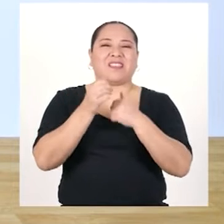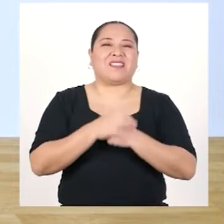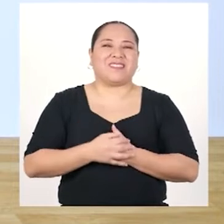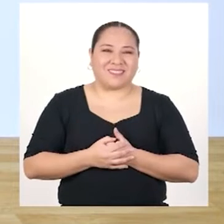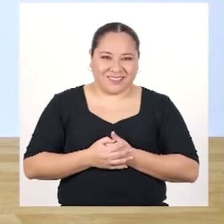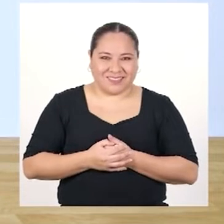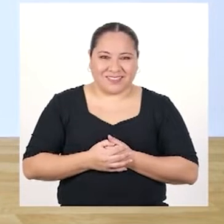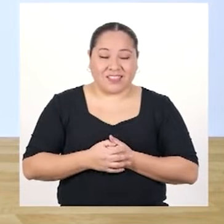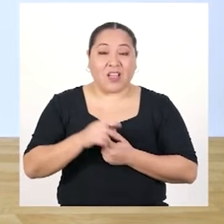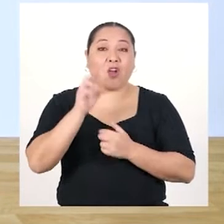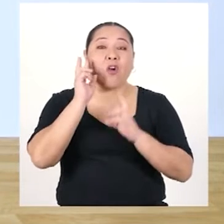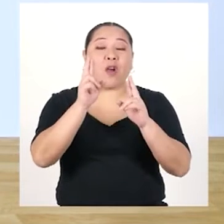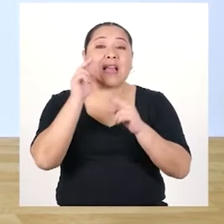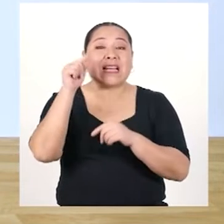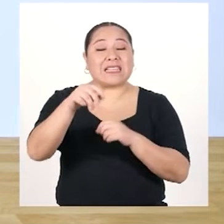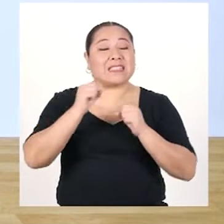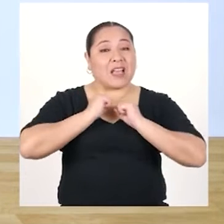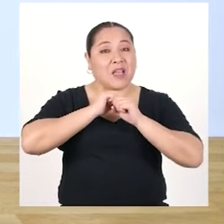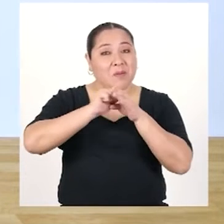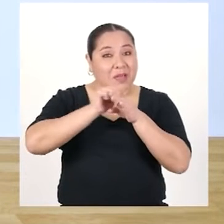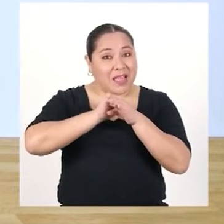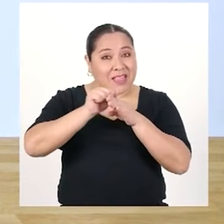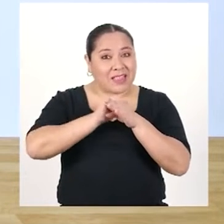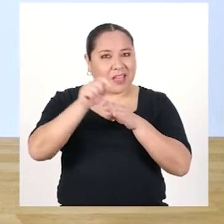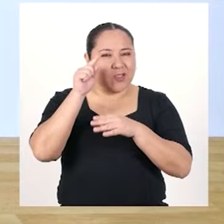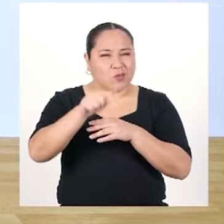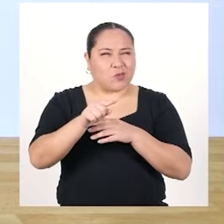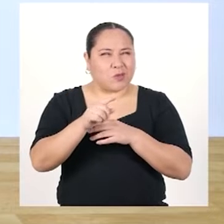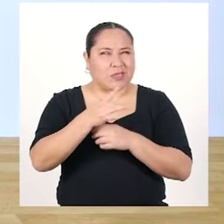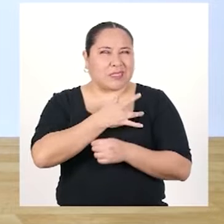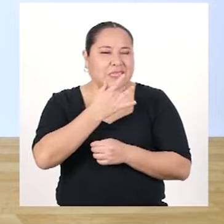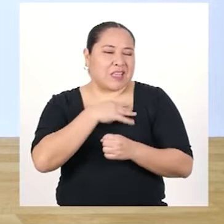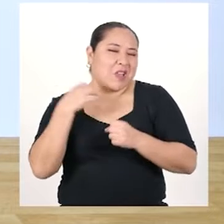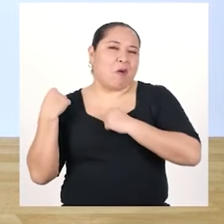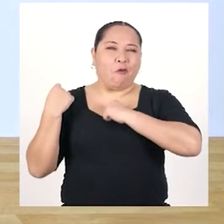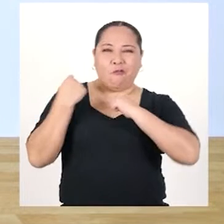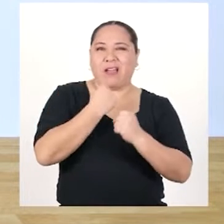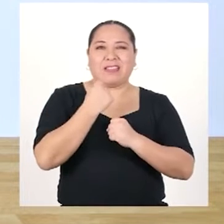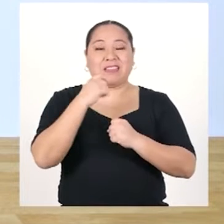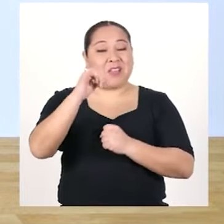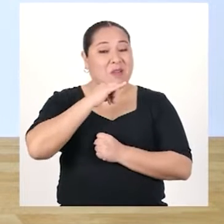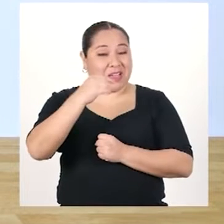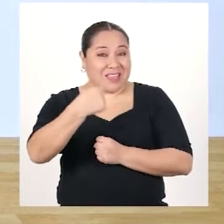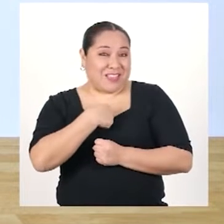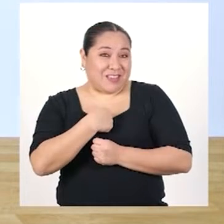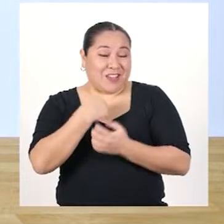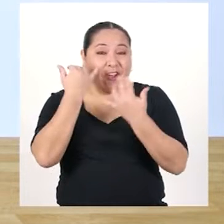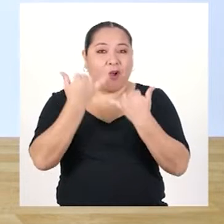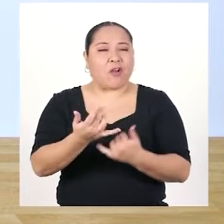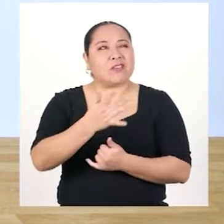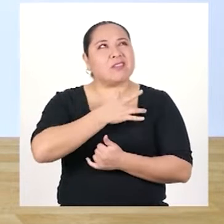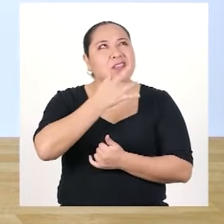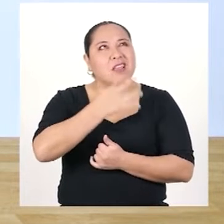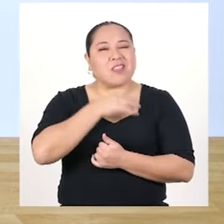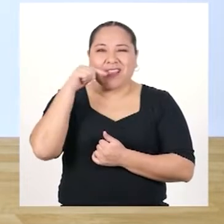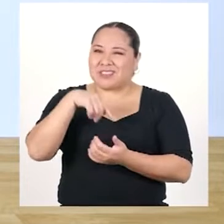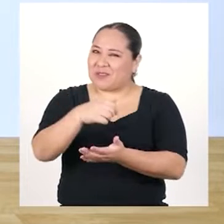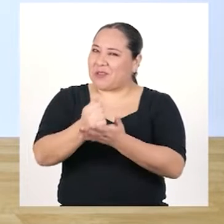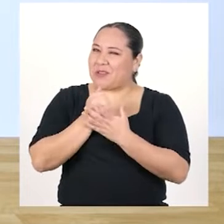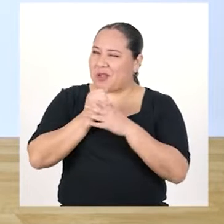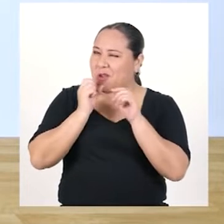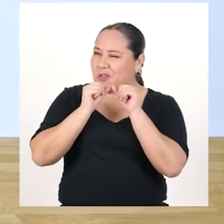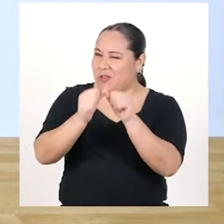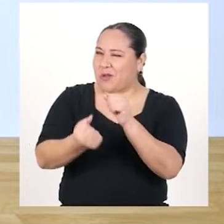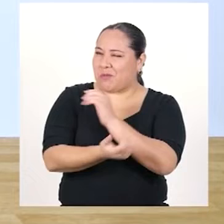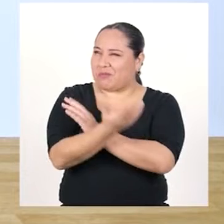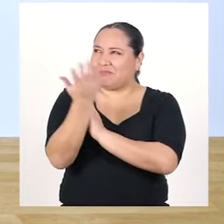es. Espero que con este ejercicio hayan recuperado energía, así como yo. Hoy siento que esto me servirá para